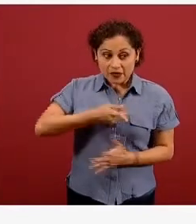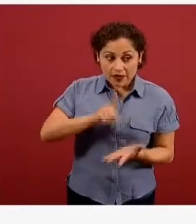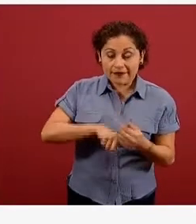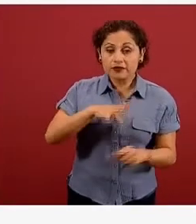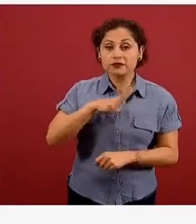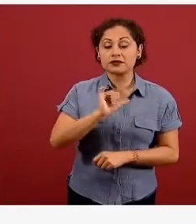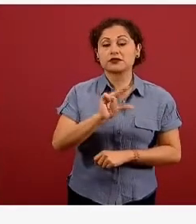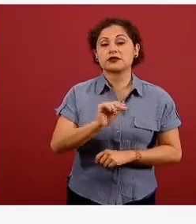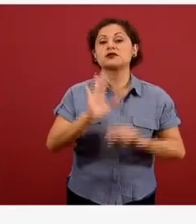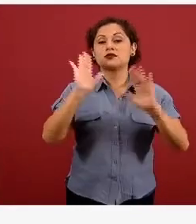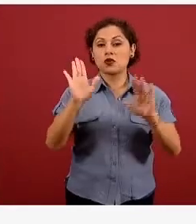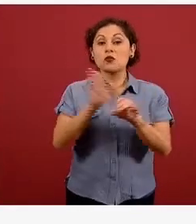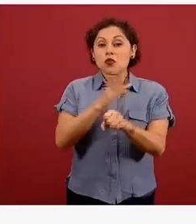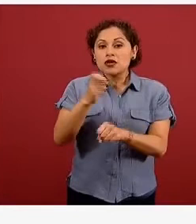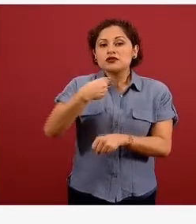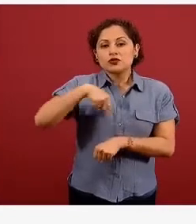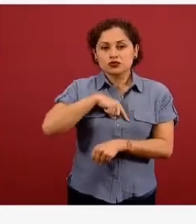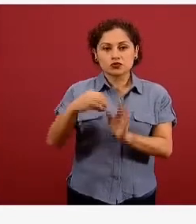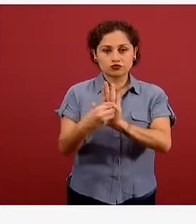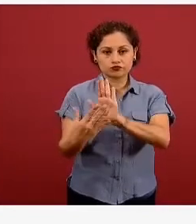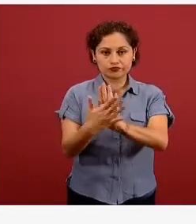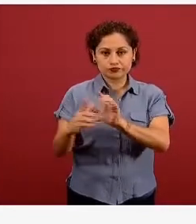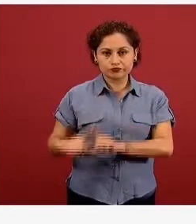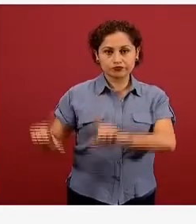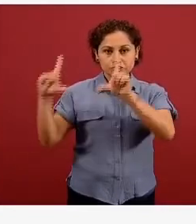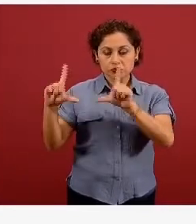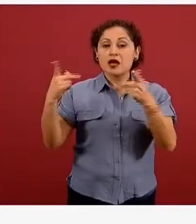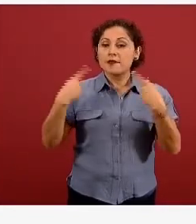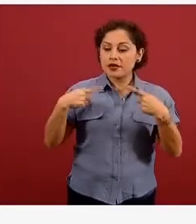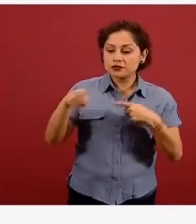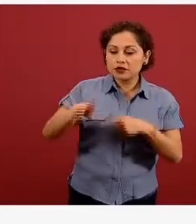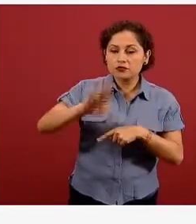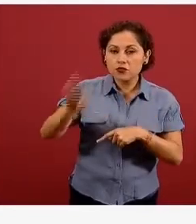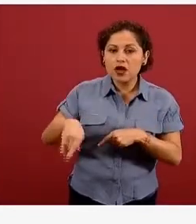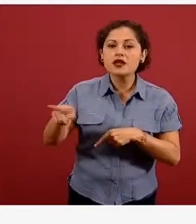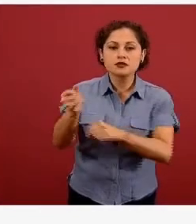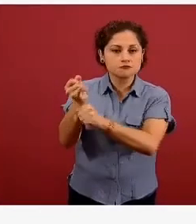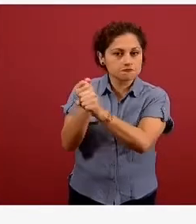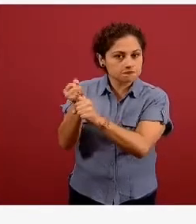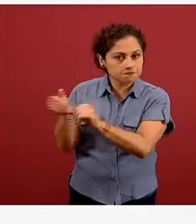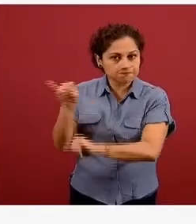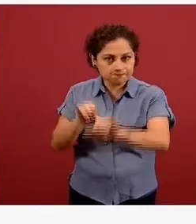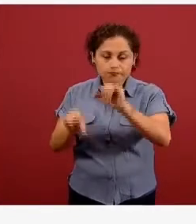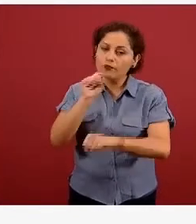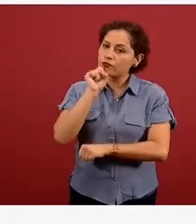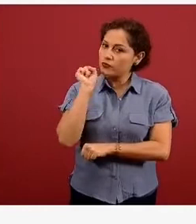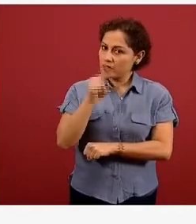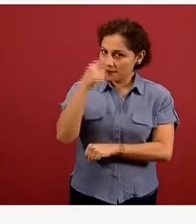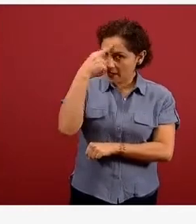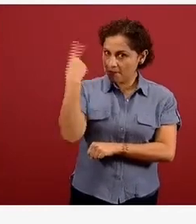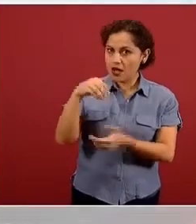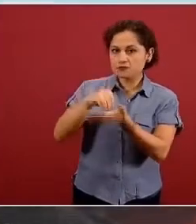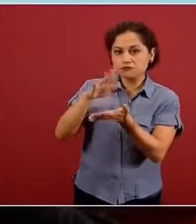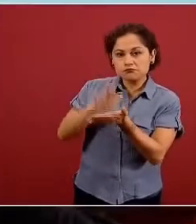interesa incorporar la información también de las personas que han fallecido en el proceso en que van a ser